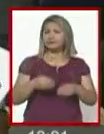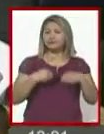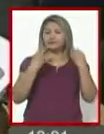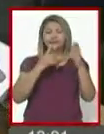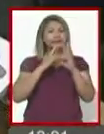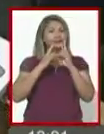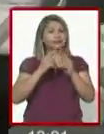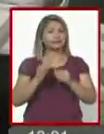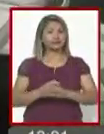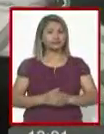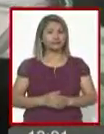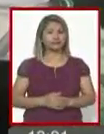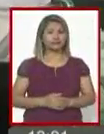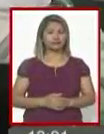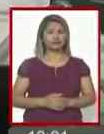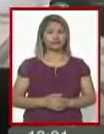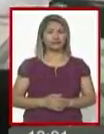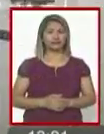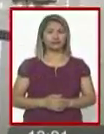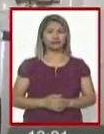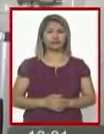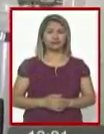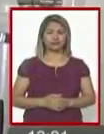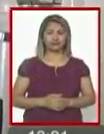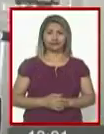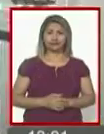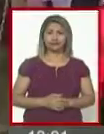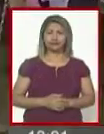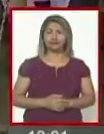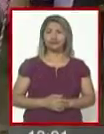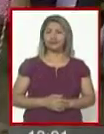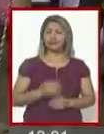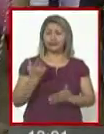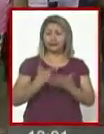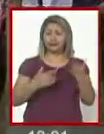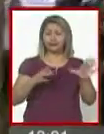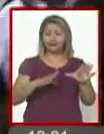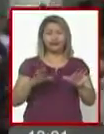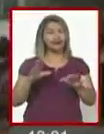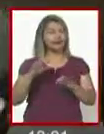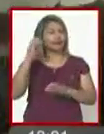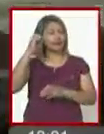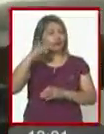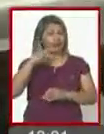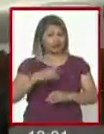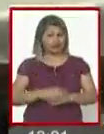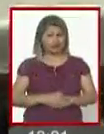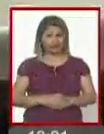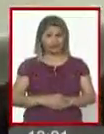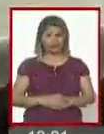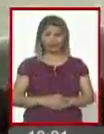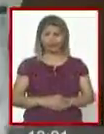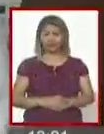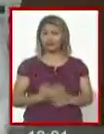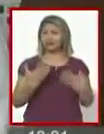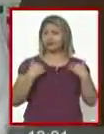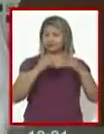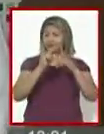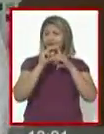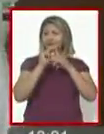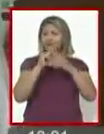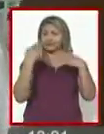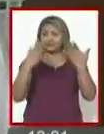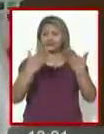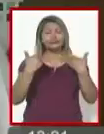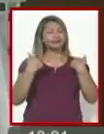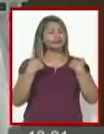damos respuesta, y obviamente siempre viendo de que en la medida de las posibilidades el Estado va a ir respondiendo. Yo le tomo la palabra.